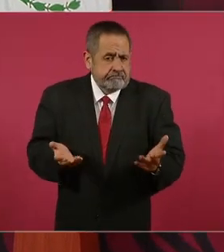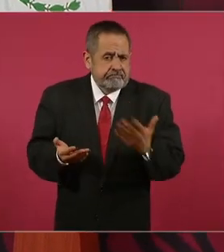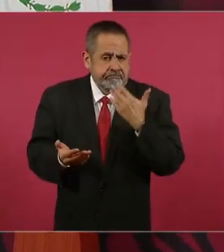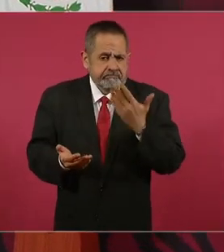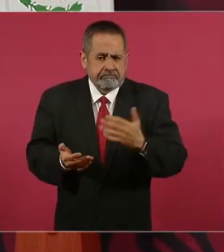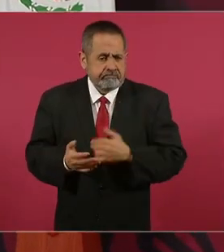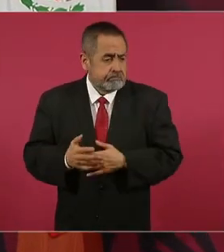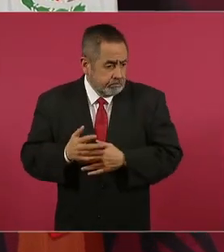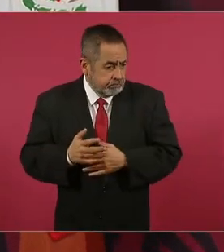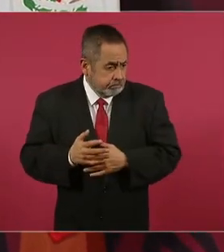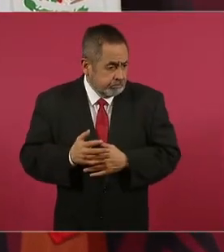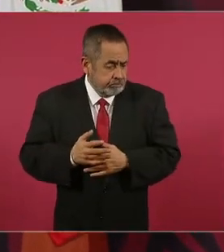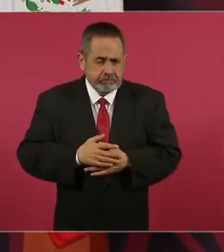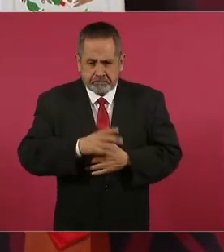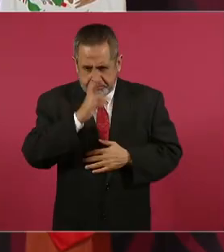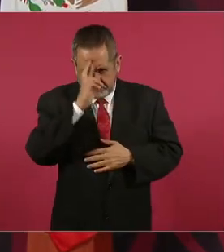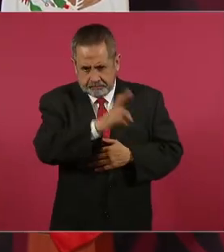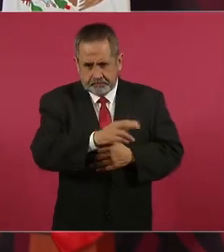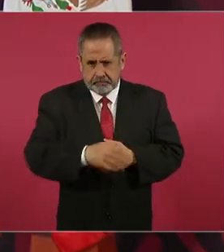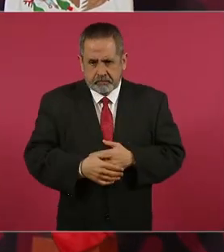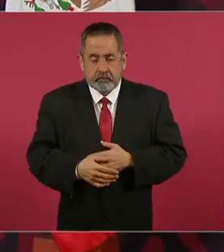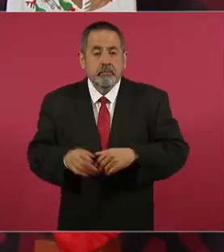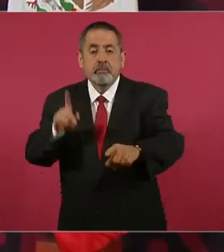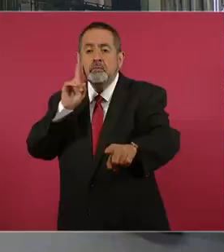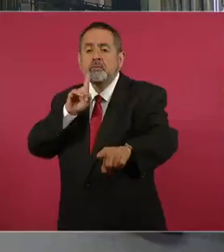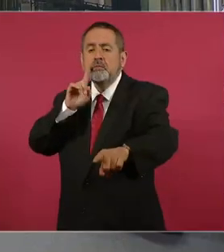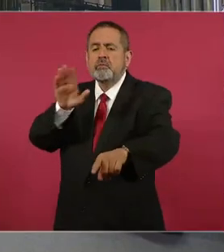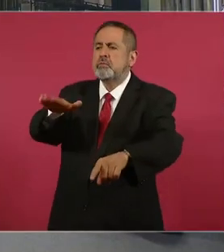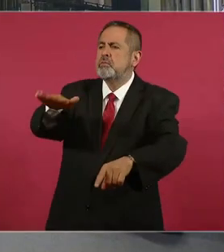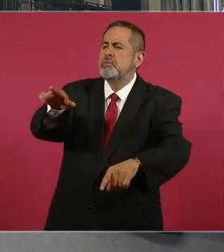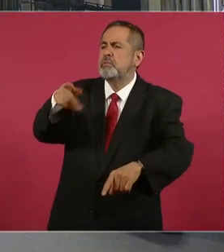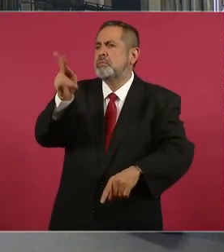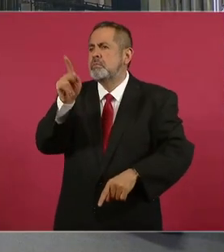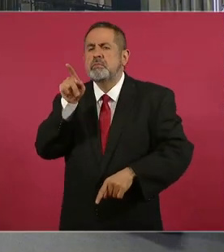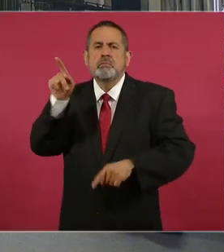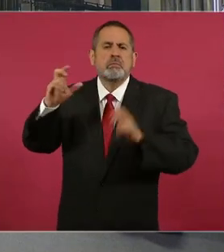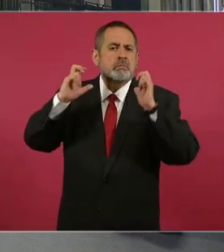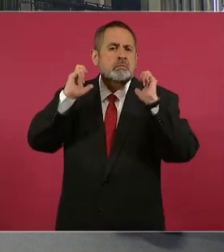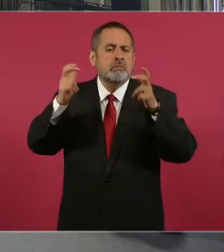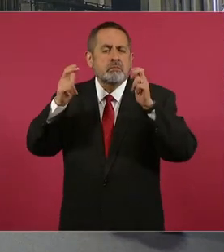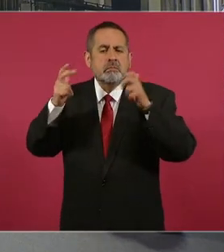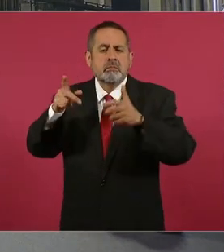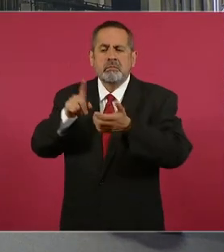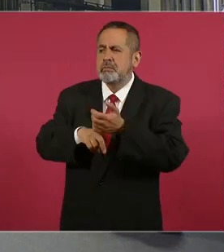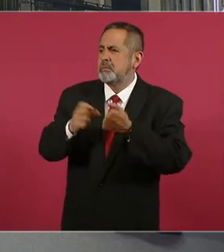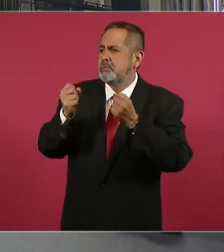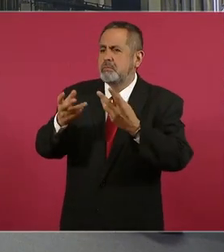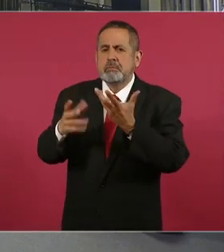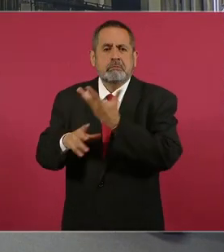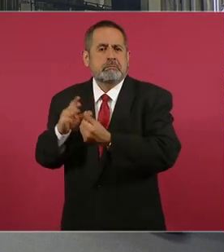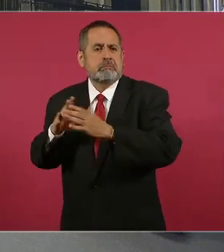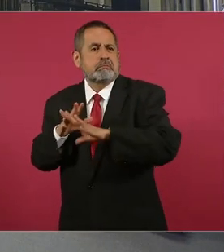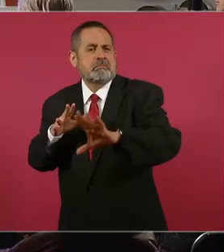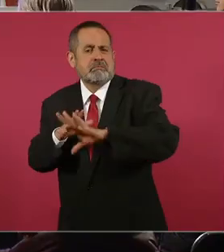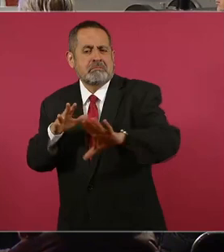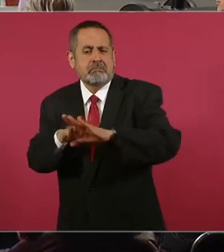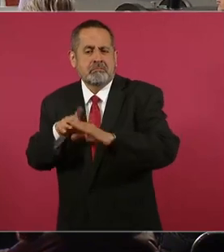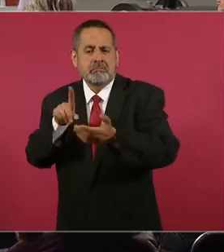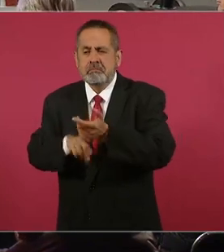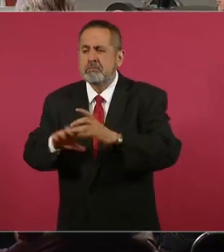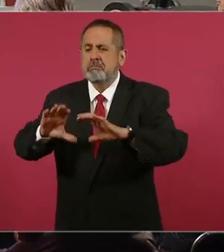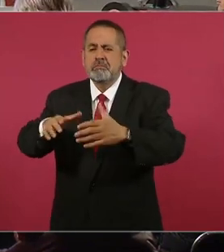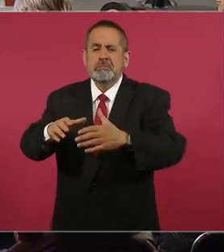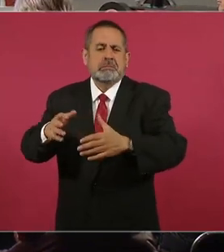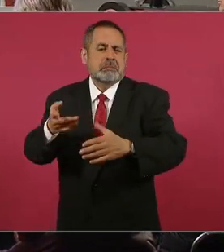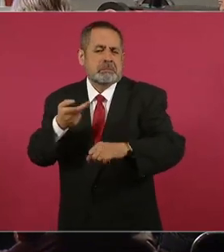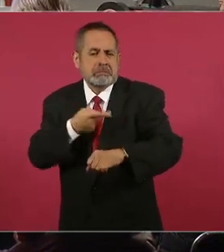y respetarnos. Sin embargo, parte de lo que ha sucedido en Chiapas es que muchos de estos desplazamientos se dan en comunidades muy pobres, que por